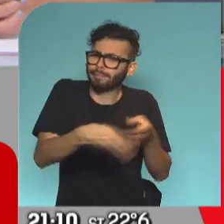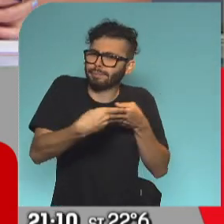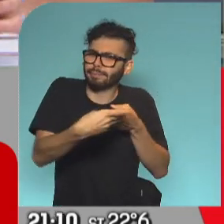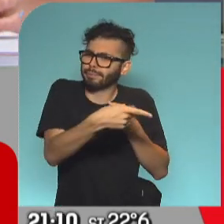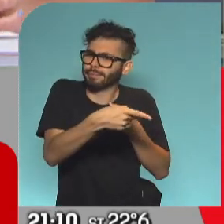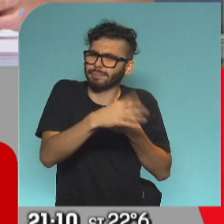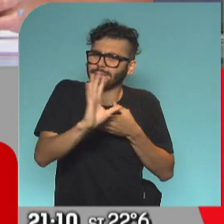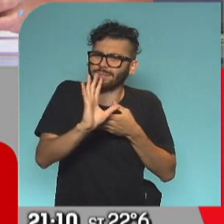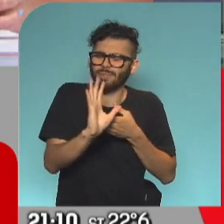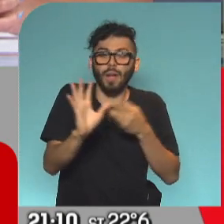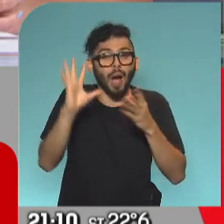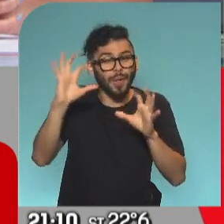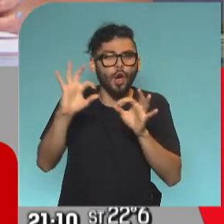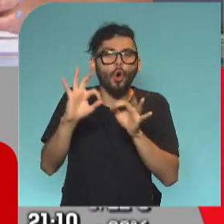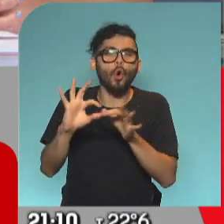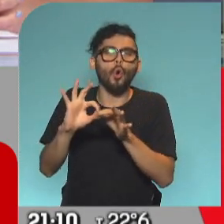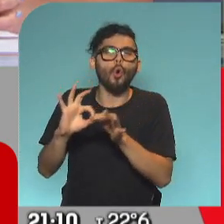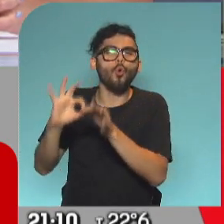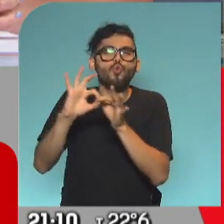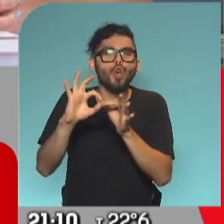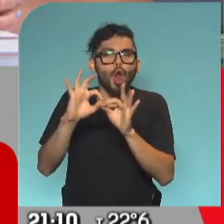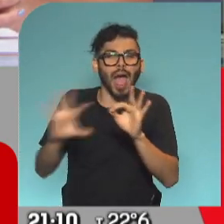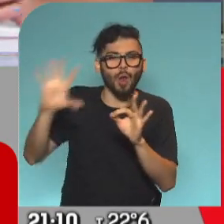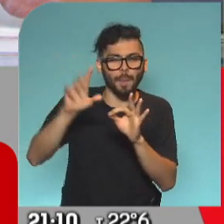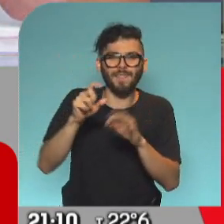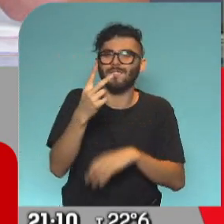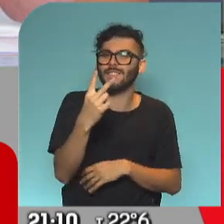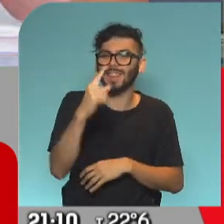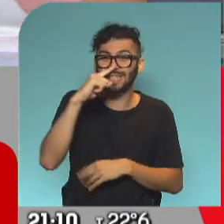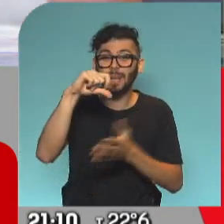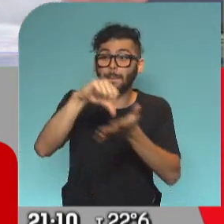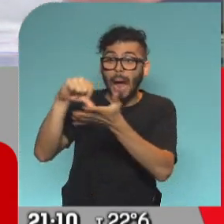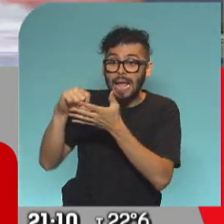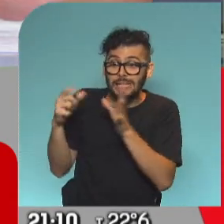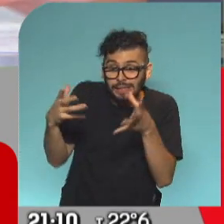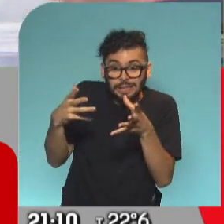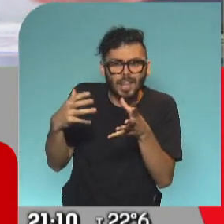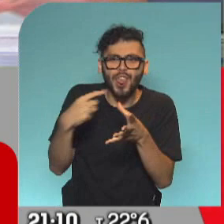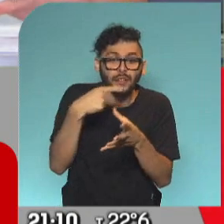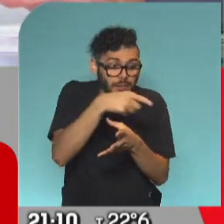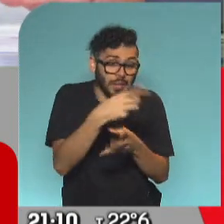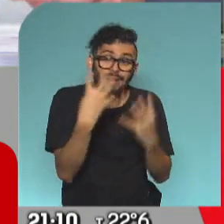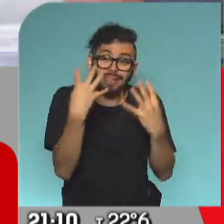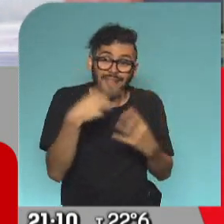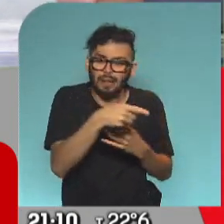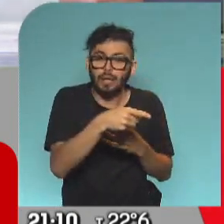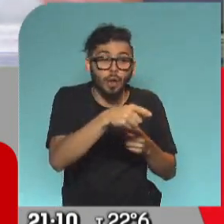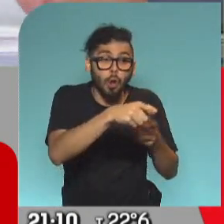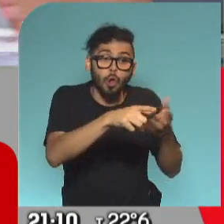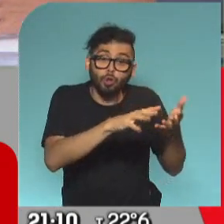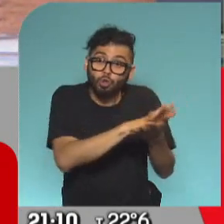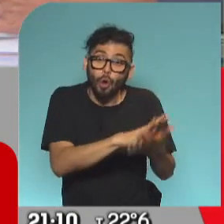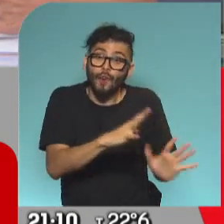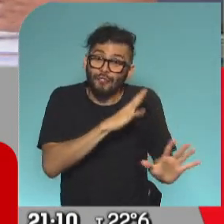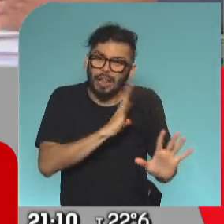hoy está conformada por esos 27 países que le dicen por el momento, hasta que no tengas resuelto este problema, sobre todo